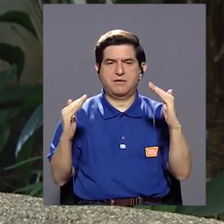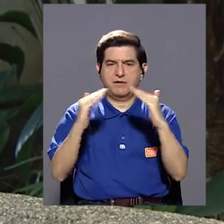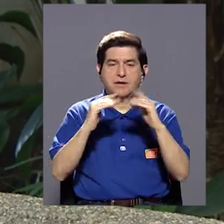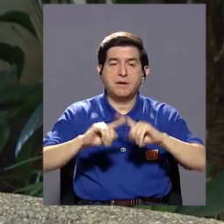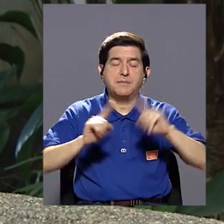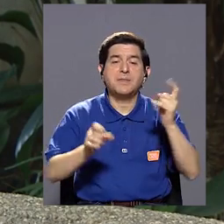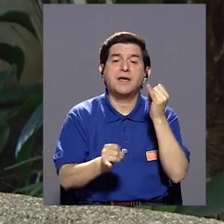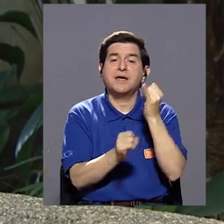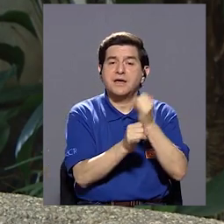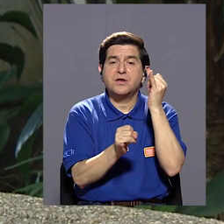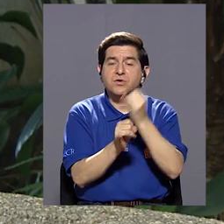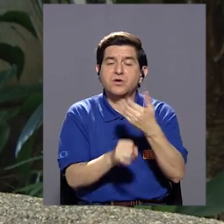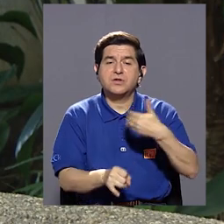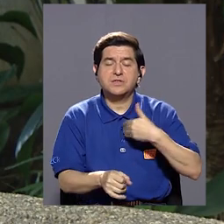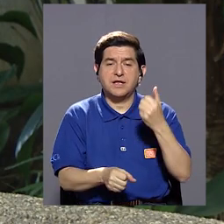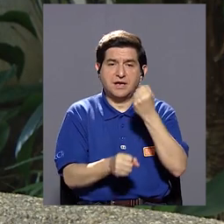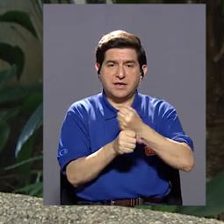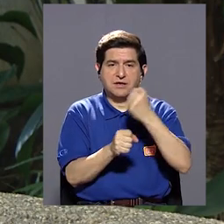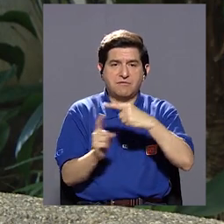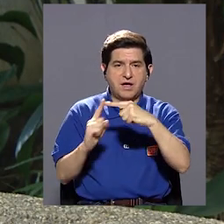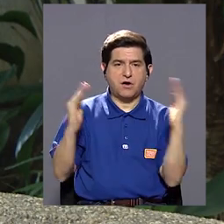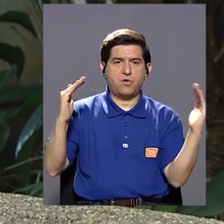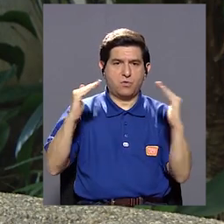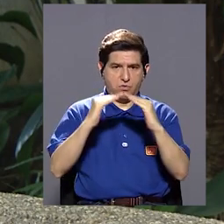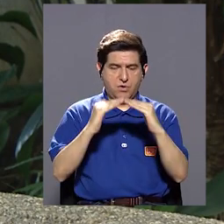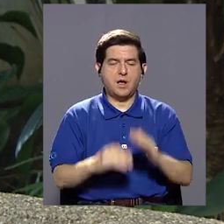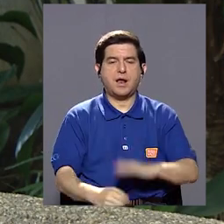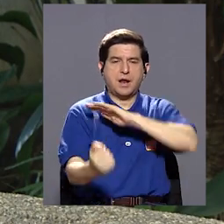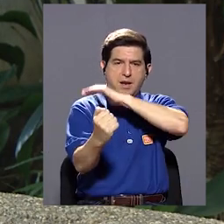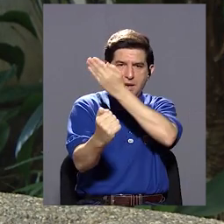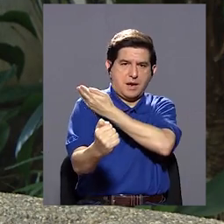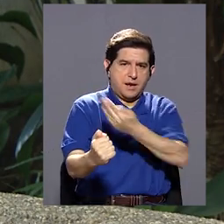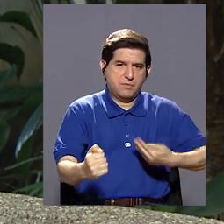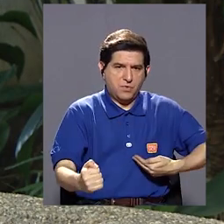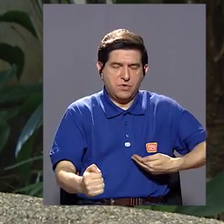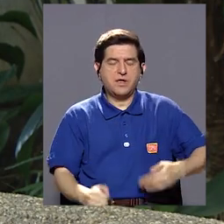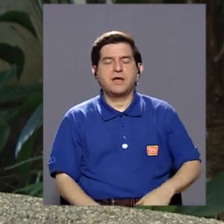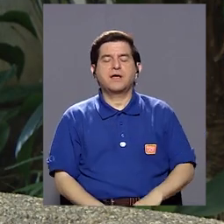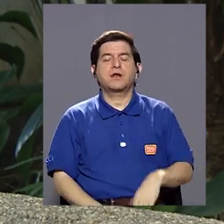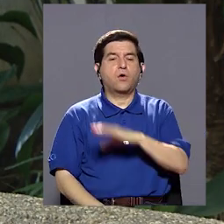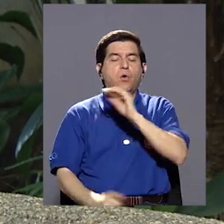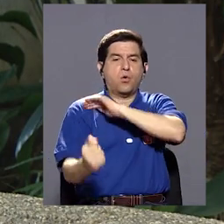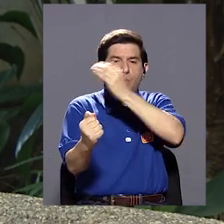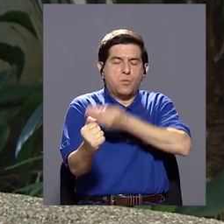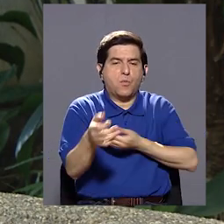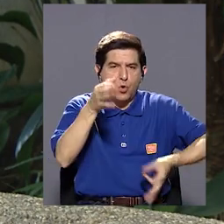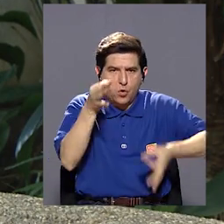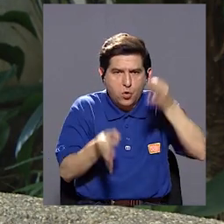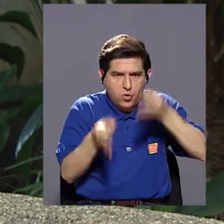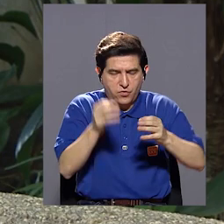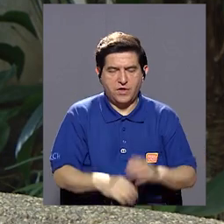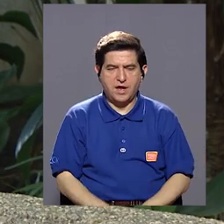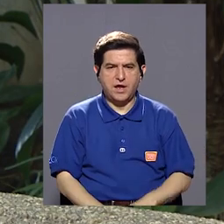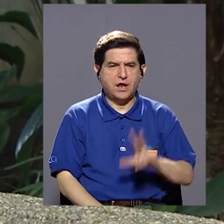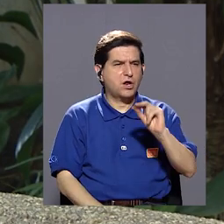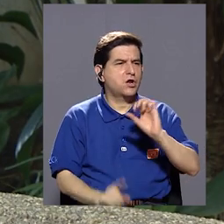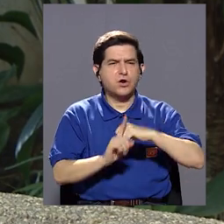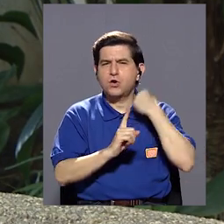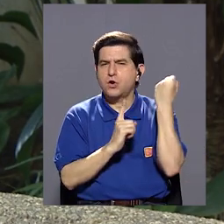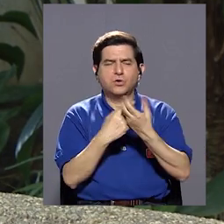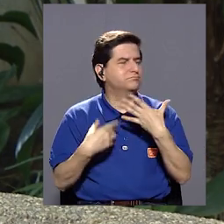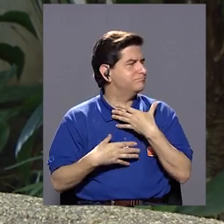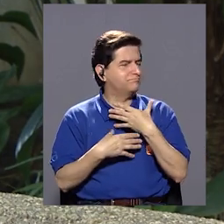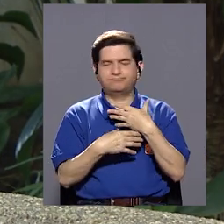embargo, algunas instituciones que tienen teletrabajo, al caso de Poder Judicial, digamos que ese régimen no es tan